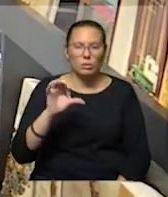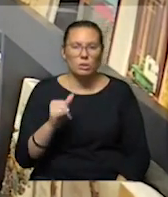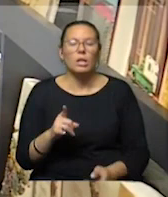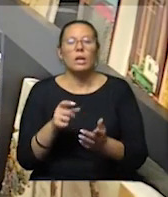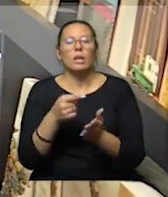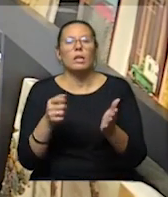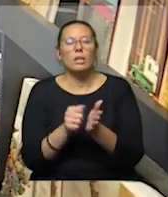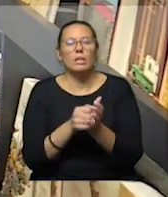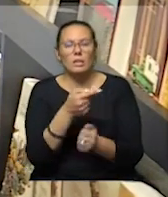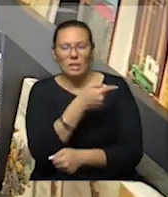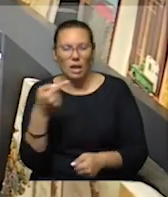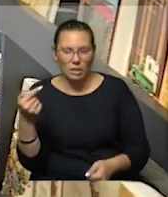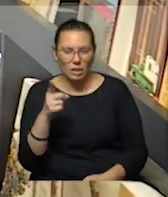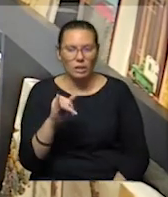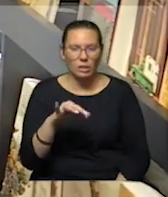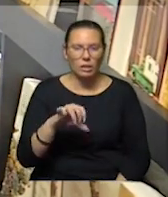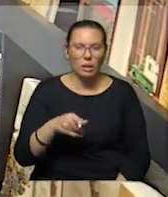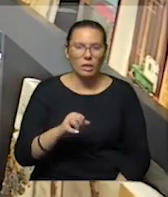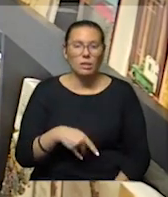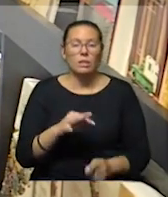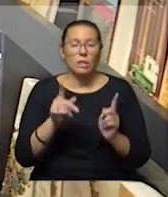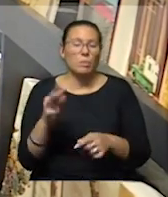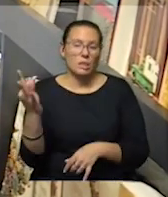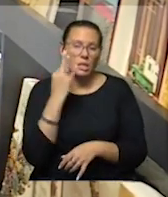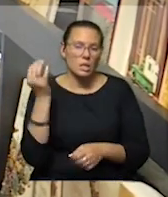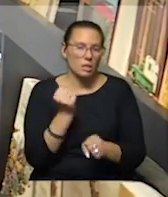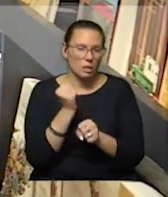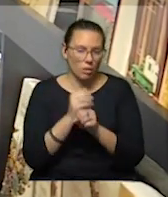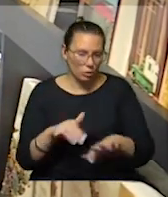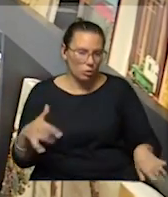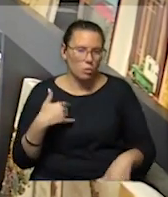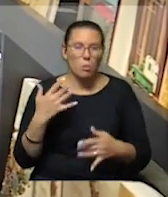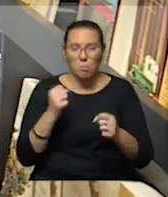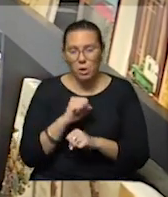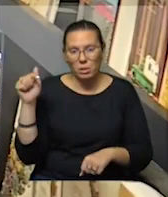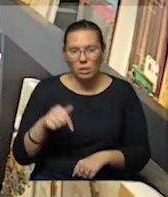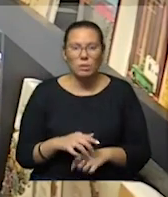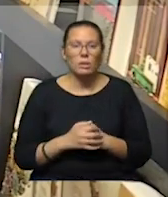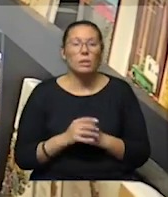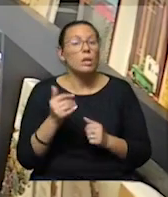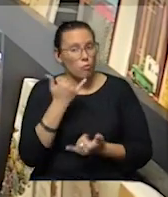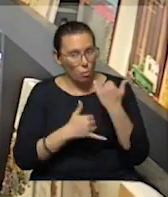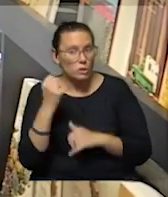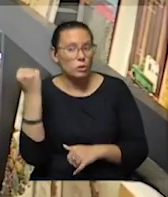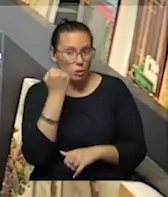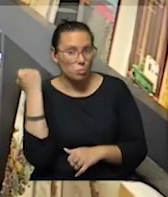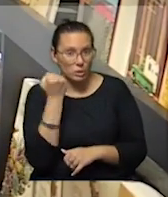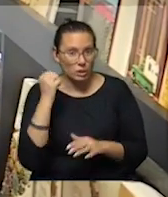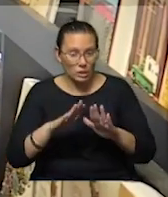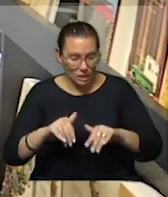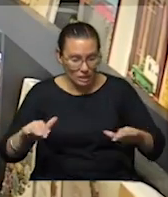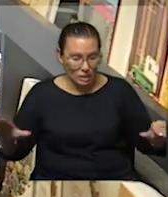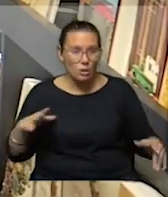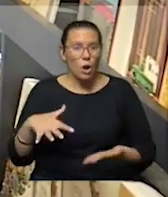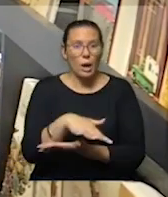los talleres y trabajando con ellos con pequeños así que bueno hay para para todos los gustos el abanico es importante que los niños tengan